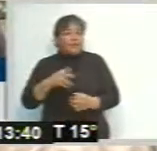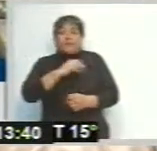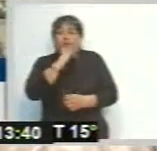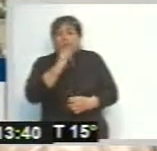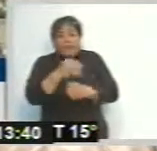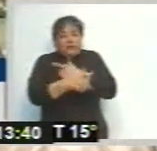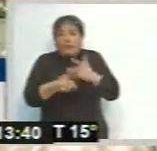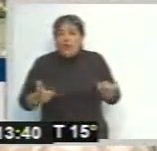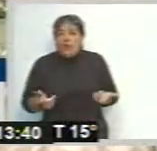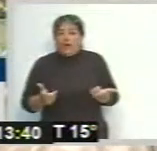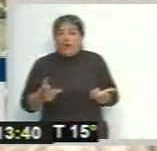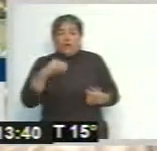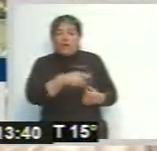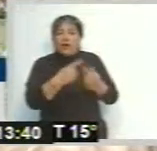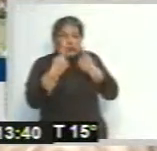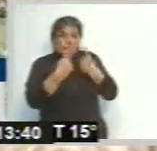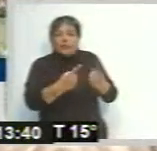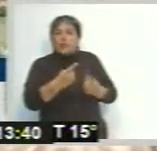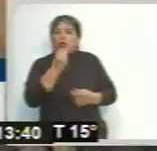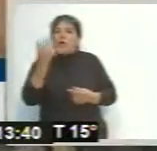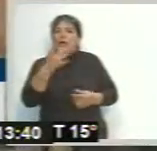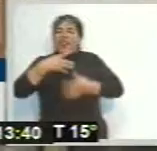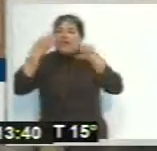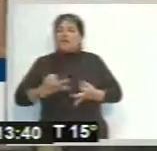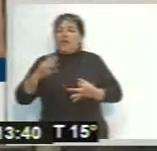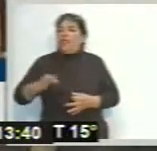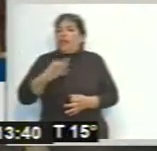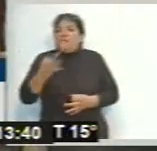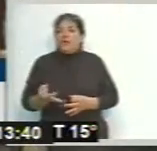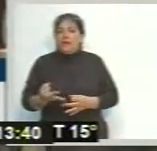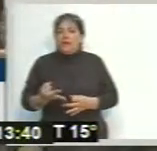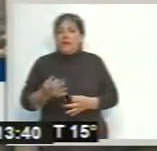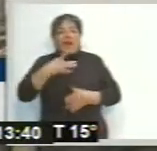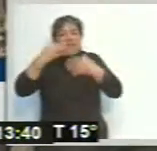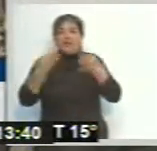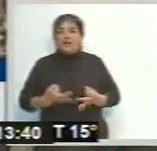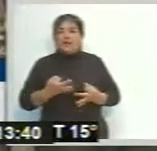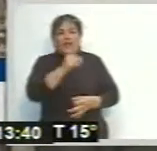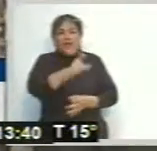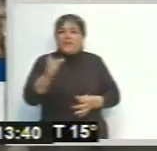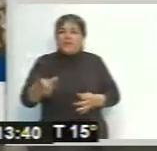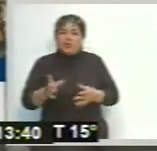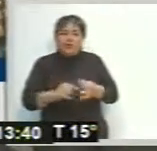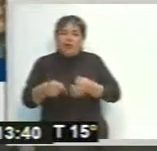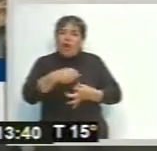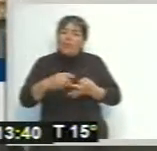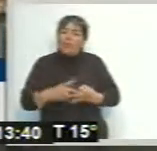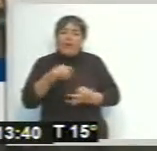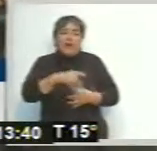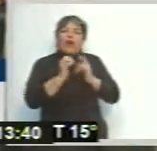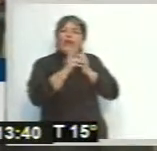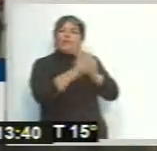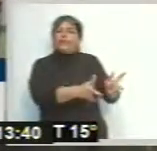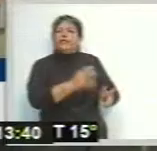inexplicable porque atenta contra la dignidad del ser humano atenta contra la dignidad de los más débiles esto lo que denunció el papá francisco